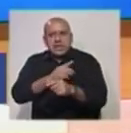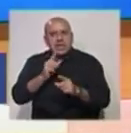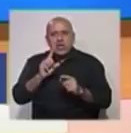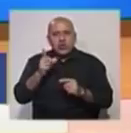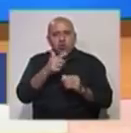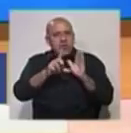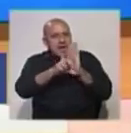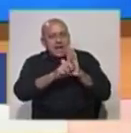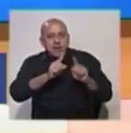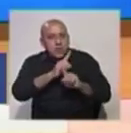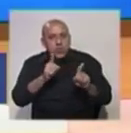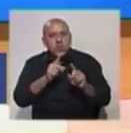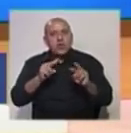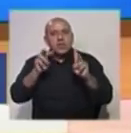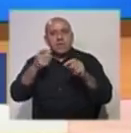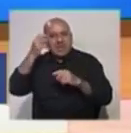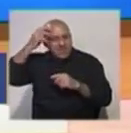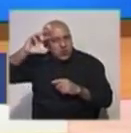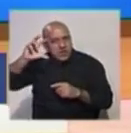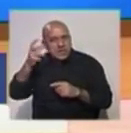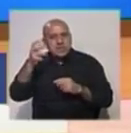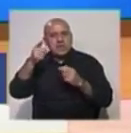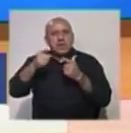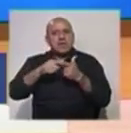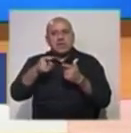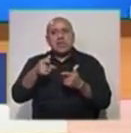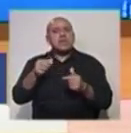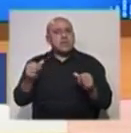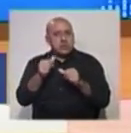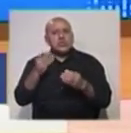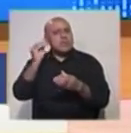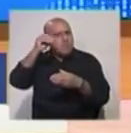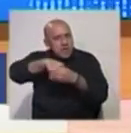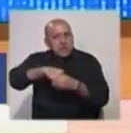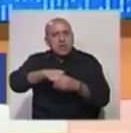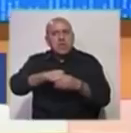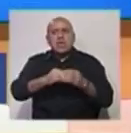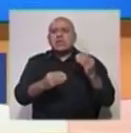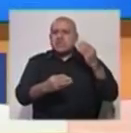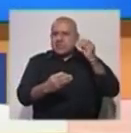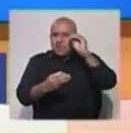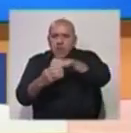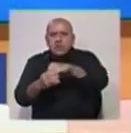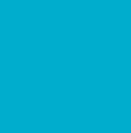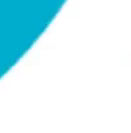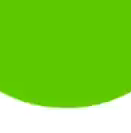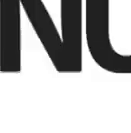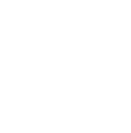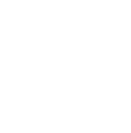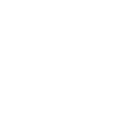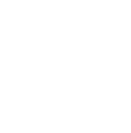extraconstitucionales, muchos de ellos vinculados con la violencia, que están actuando y están incidiendo en una lógica absolutamente antidemocrática?